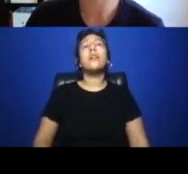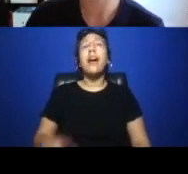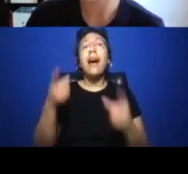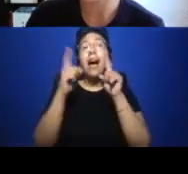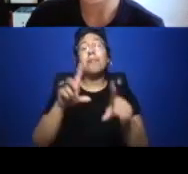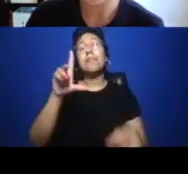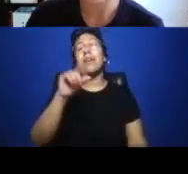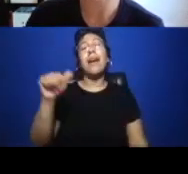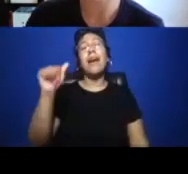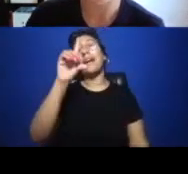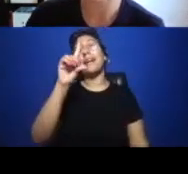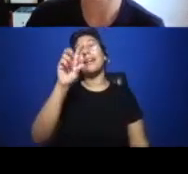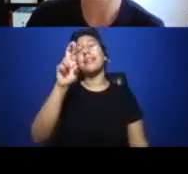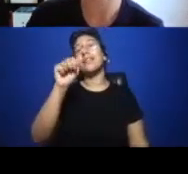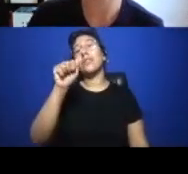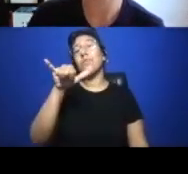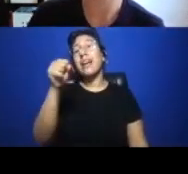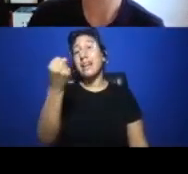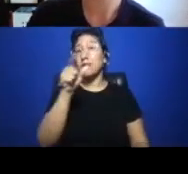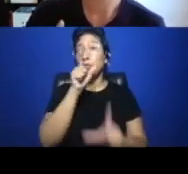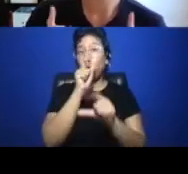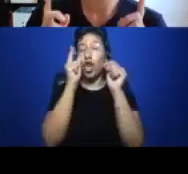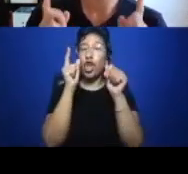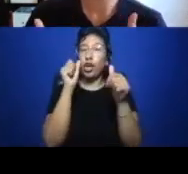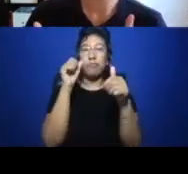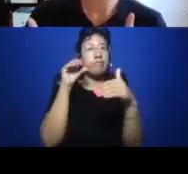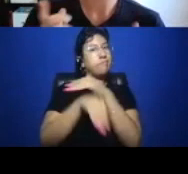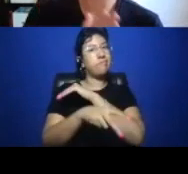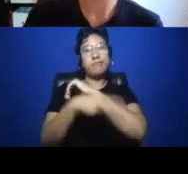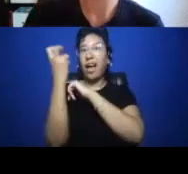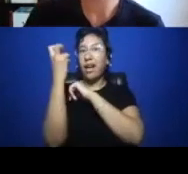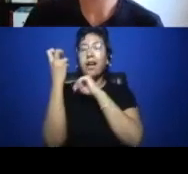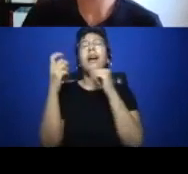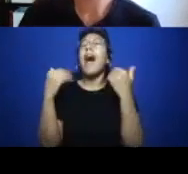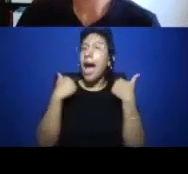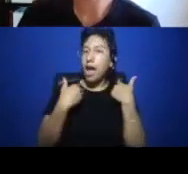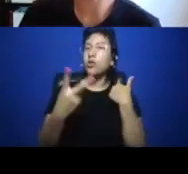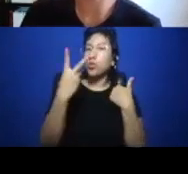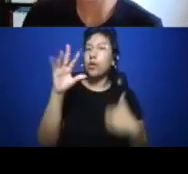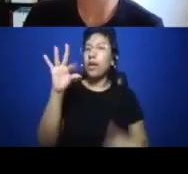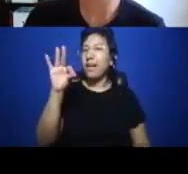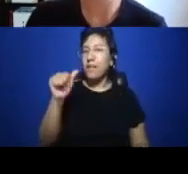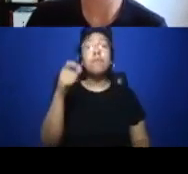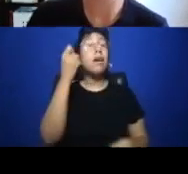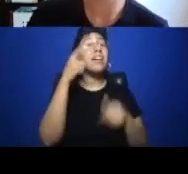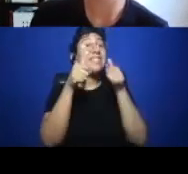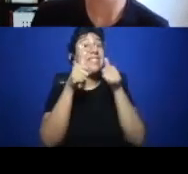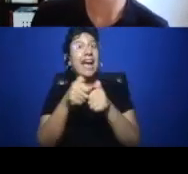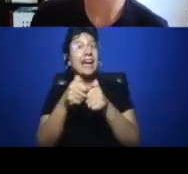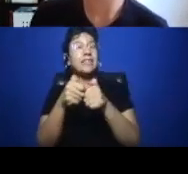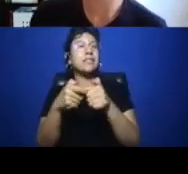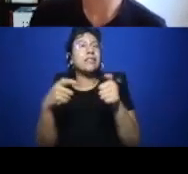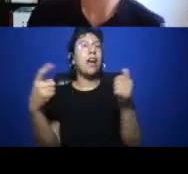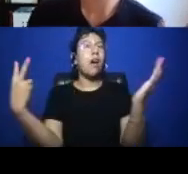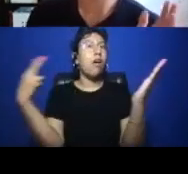La cuenta de Twitter de D-Ray tenía autentificación de dos factores, pero su mensaje de texto fue interceptado. Lemo le